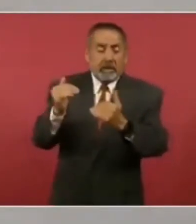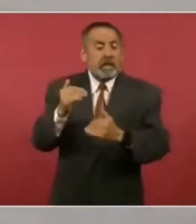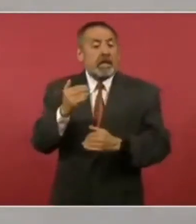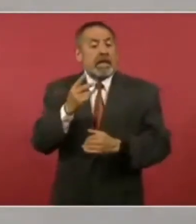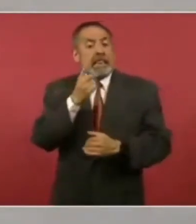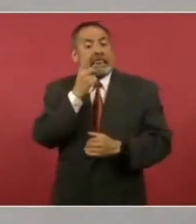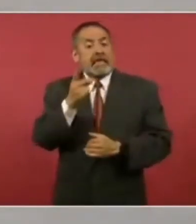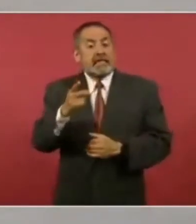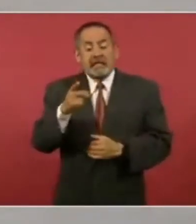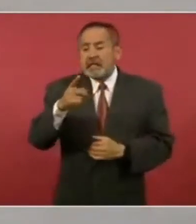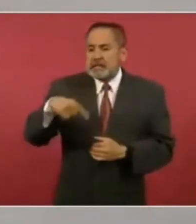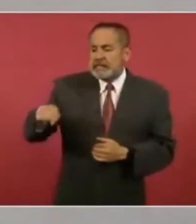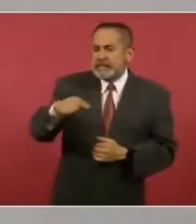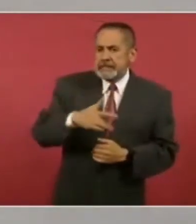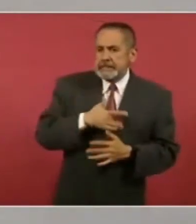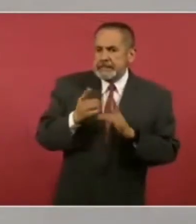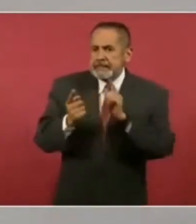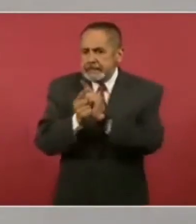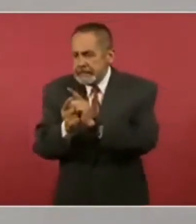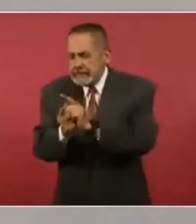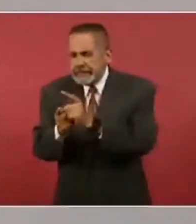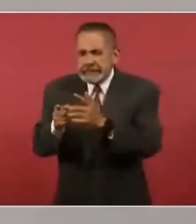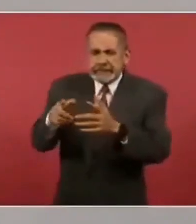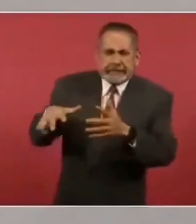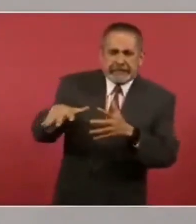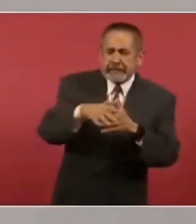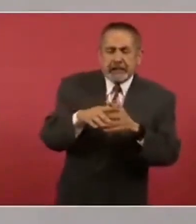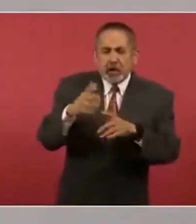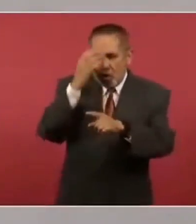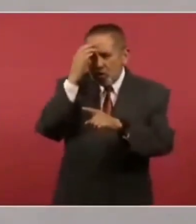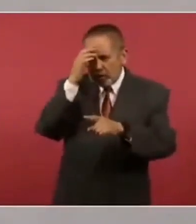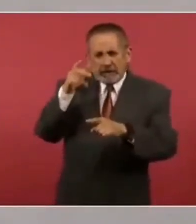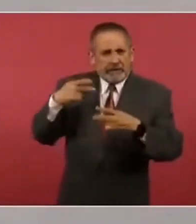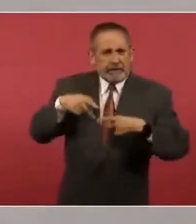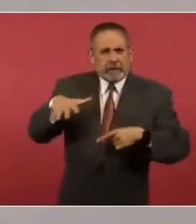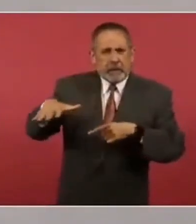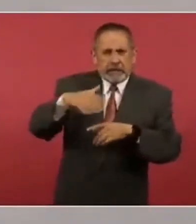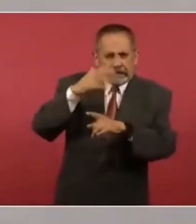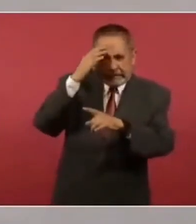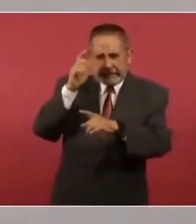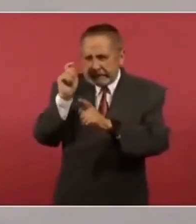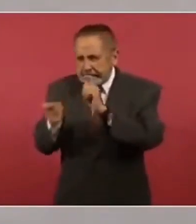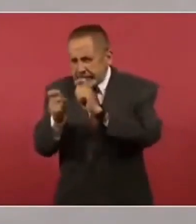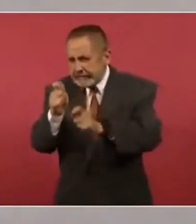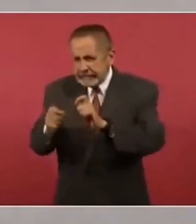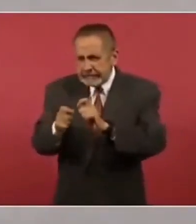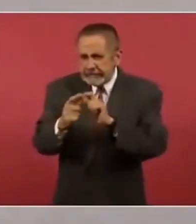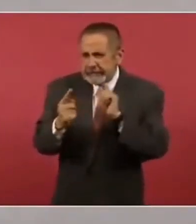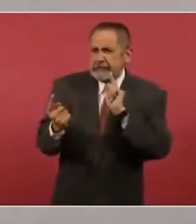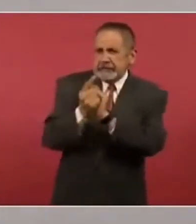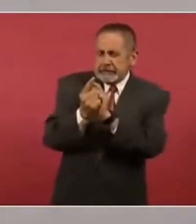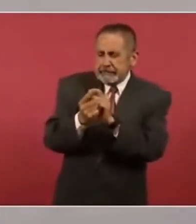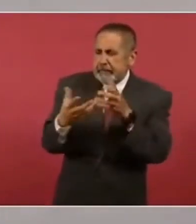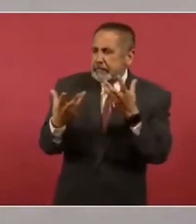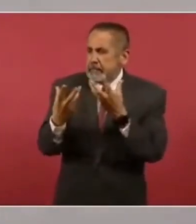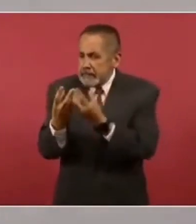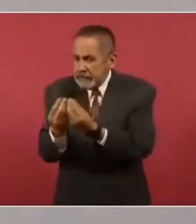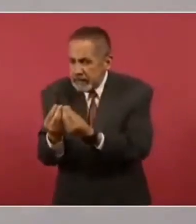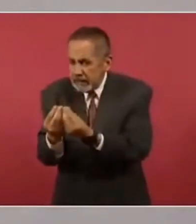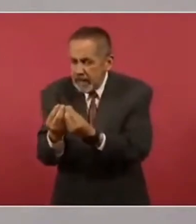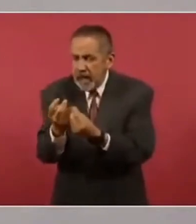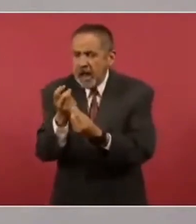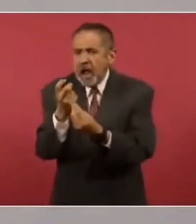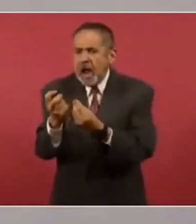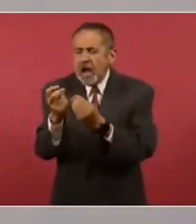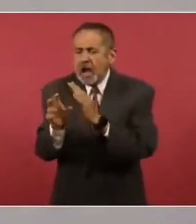viviendo junto a las necesidades y angustias del pueblo, se encontrará con facilidad